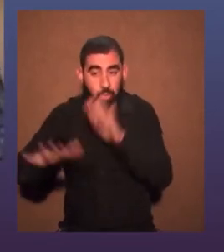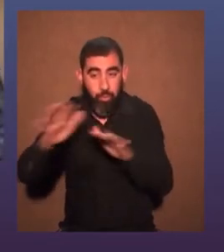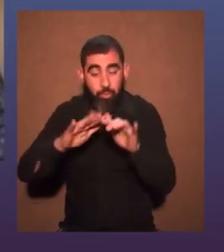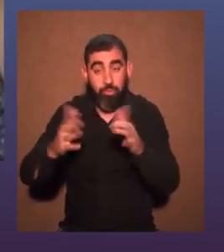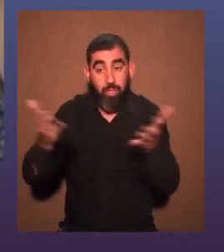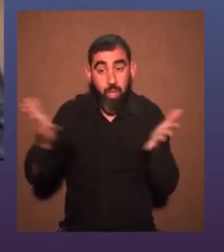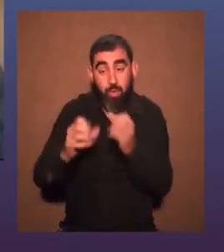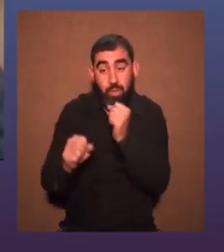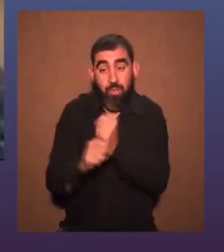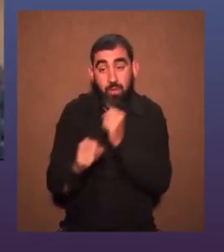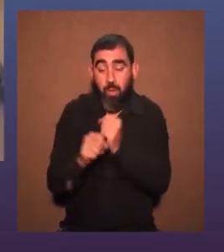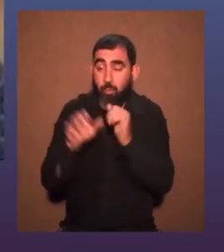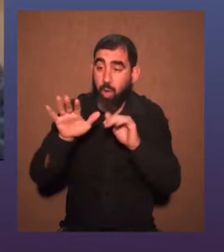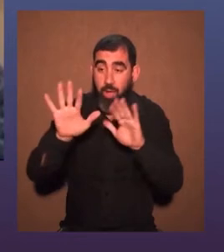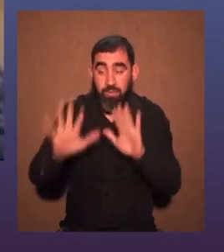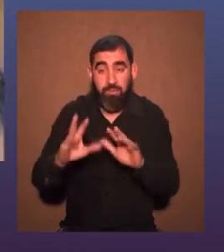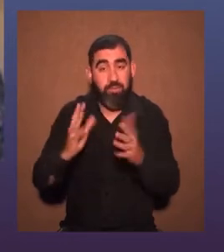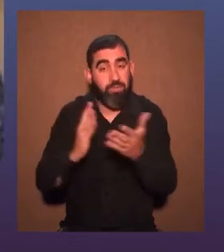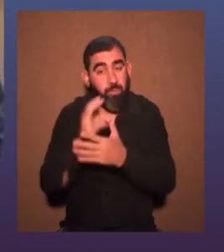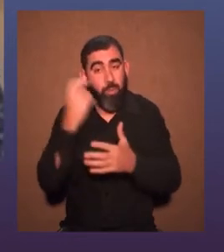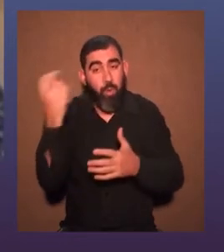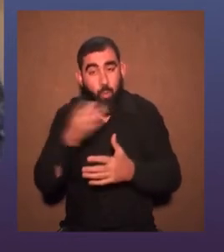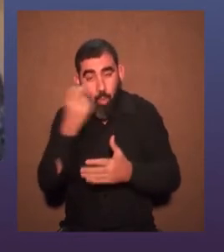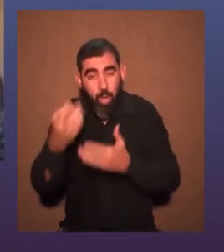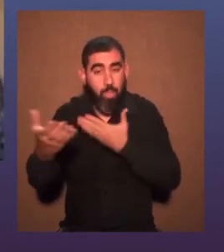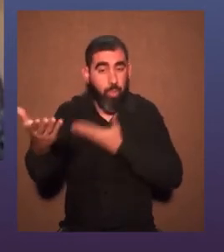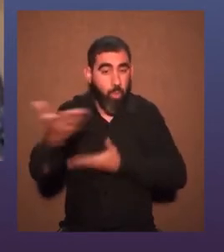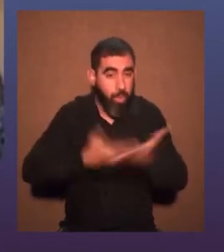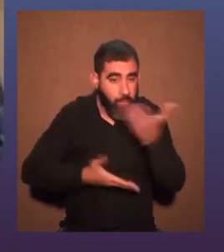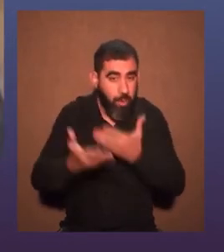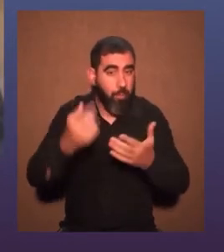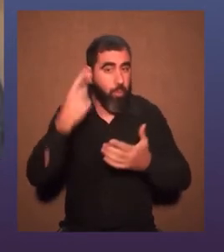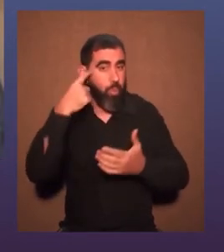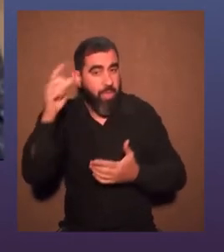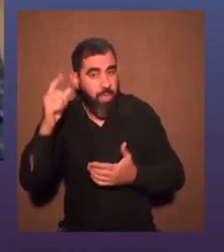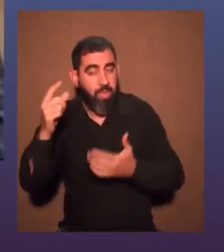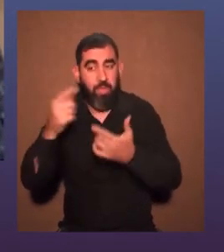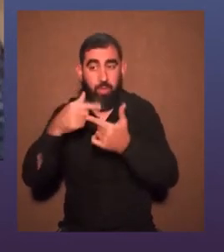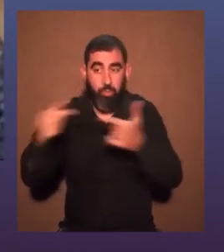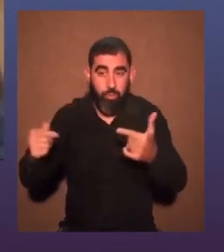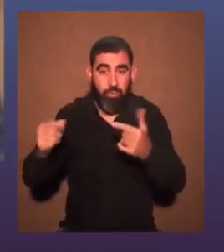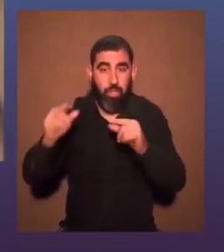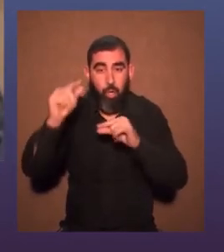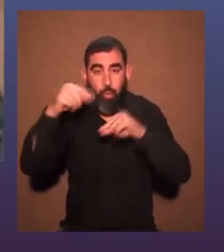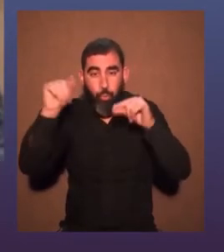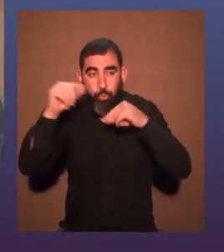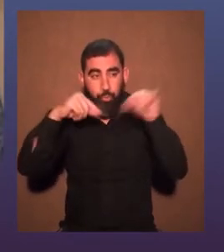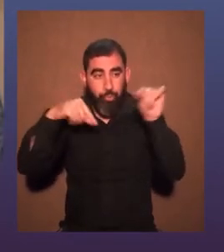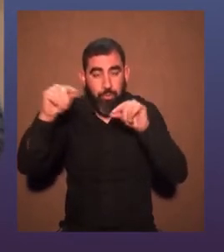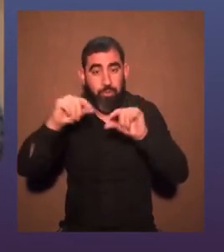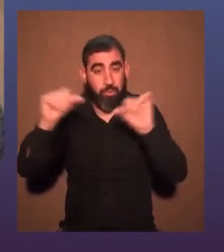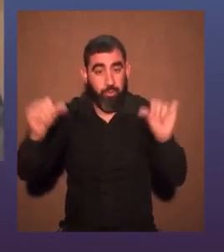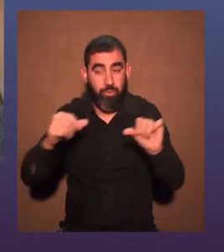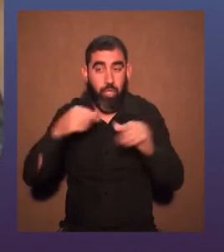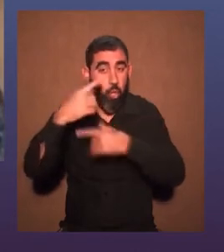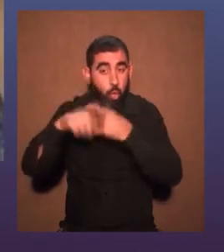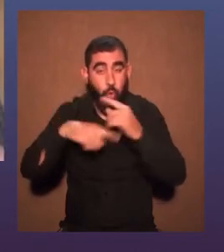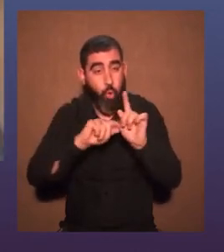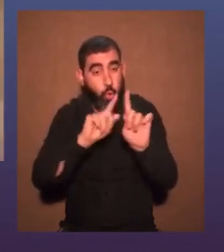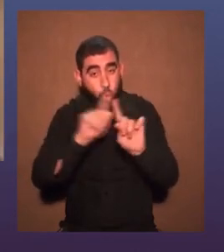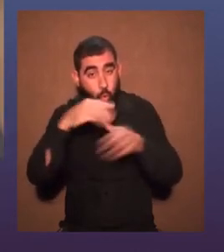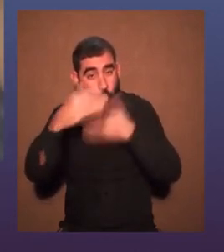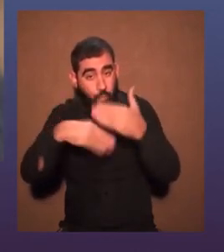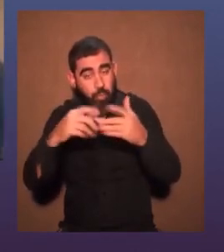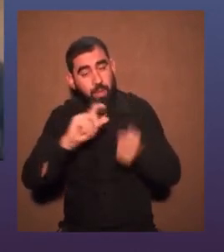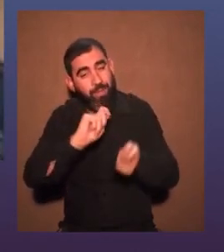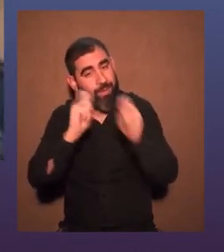momento, ¿no? Con Marina estamos todo el tiempo intercambiándonos ideas y conceptos y corrigiendo cosas y viendo cosas que no funcionan tan bien,